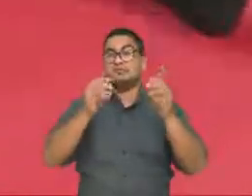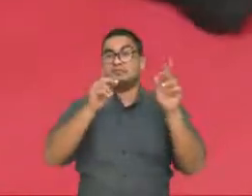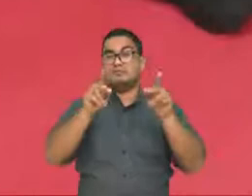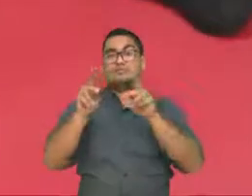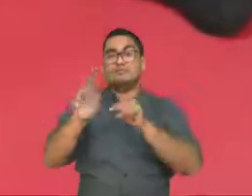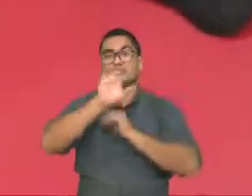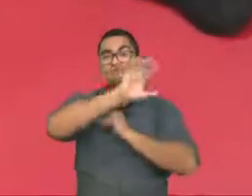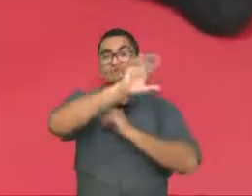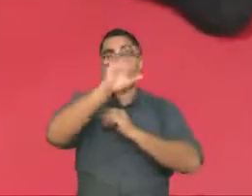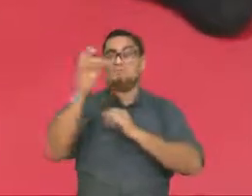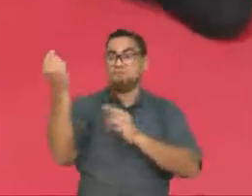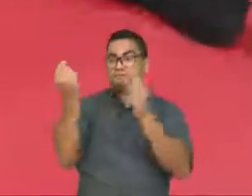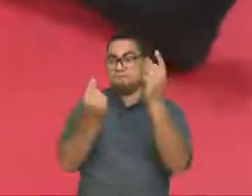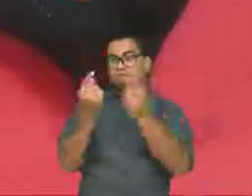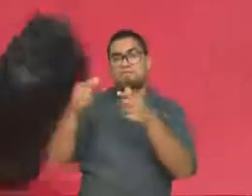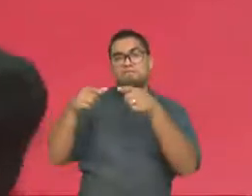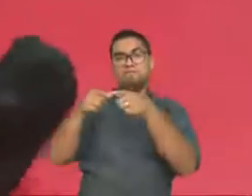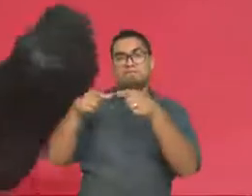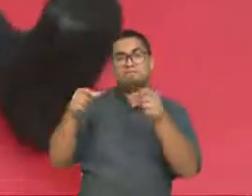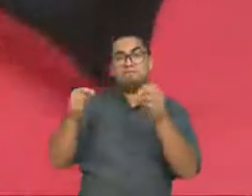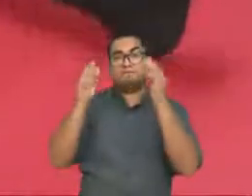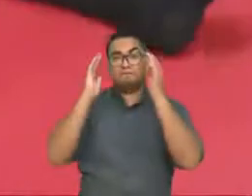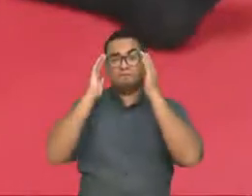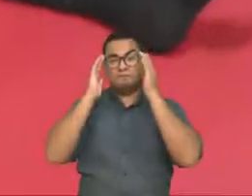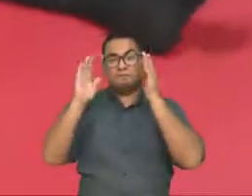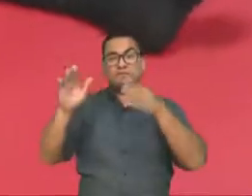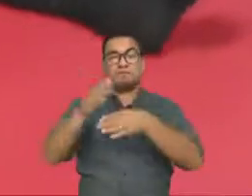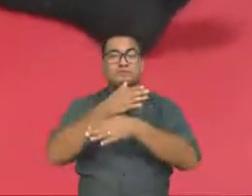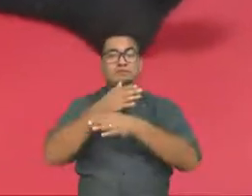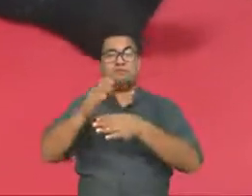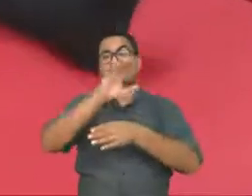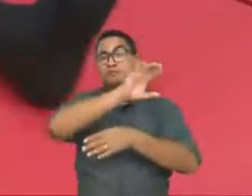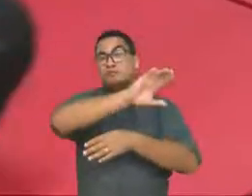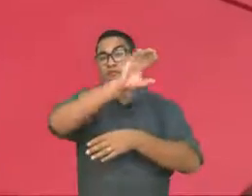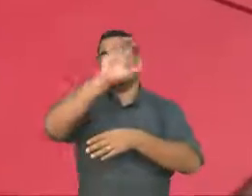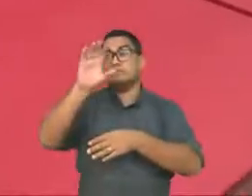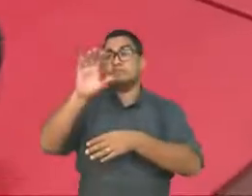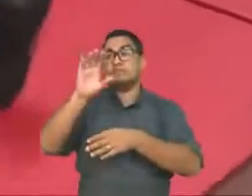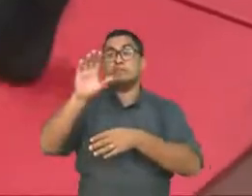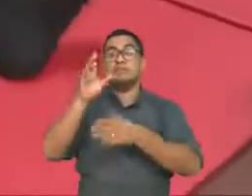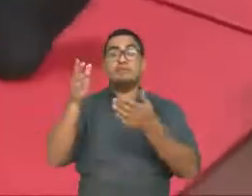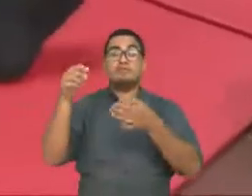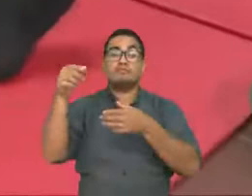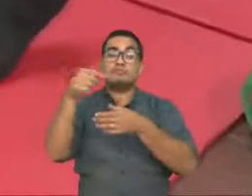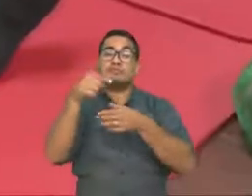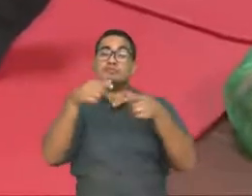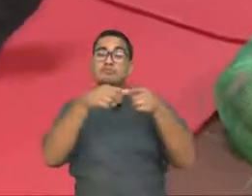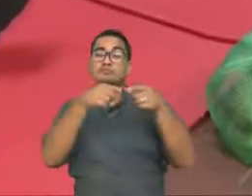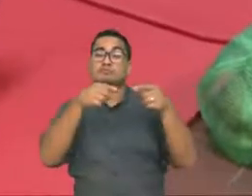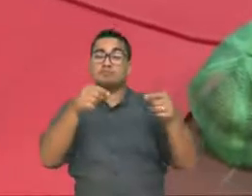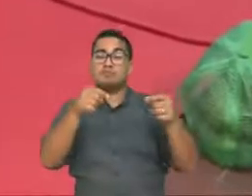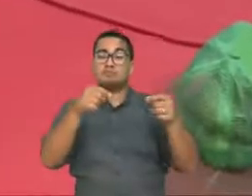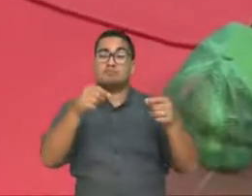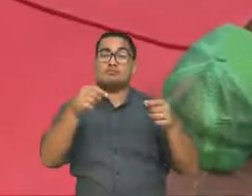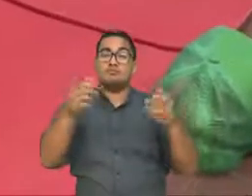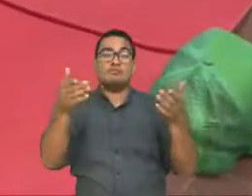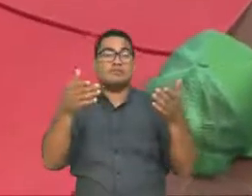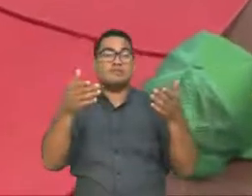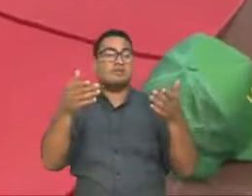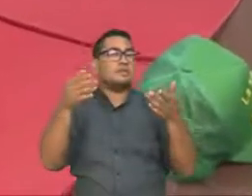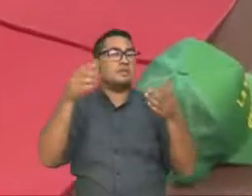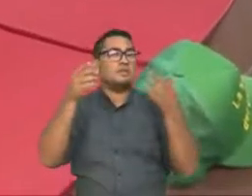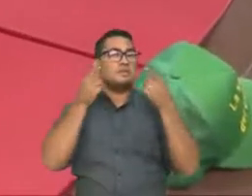los departamentos. De diferentes lugares. Nosotros somos Hospital Nacional de Rehabilitación. No solamente atendemos Managua, sino que vienen